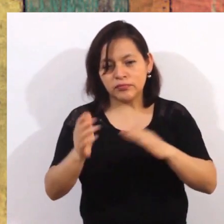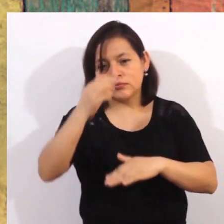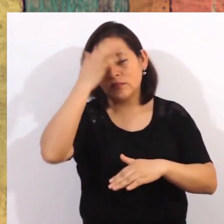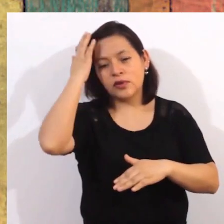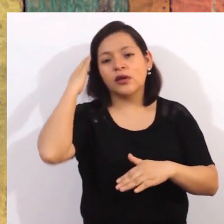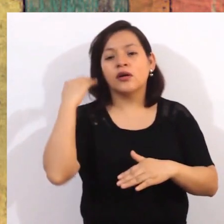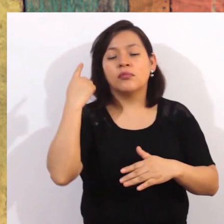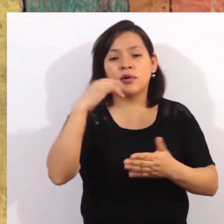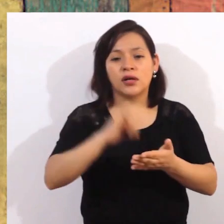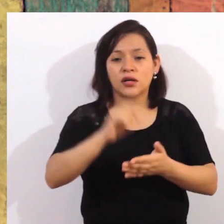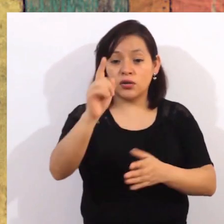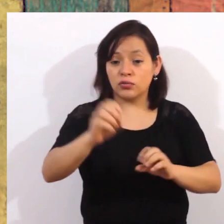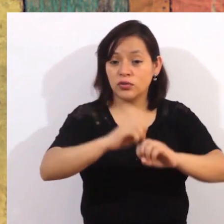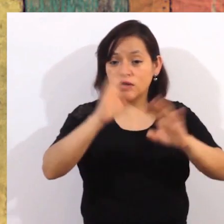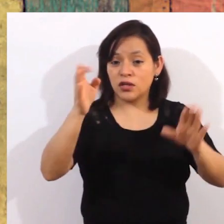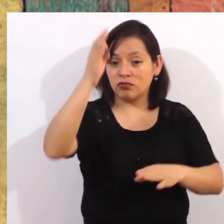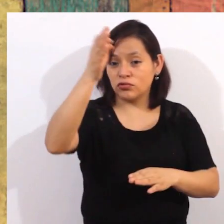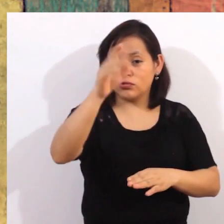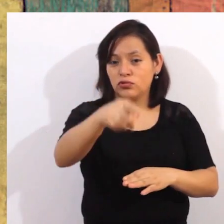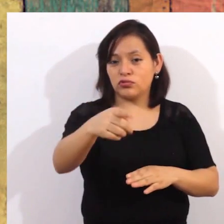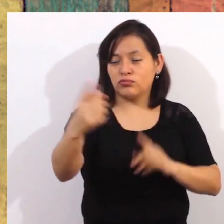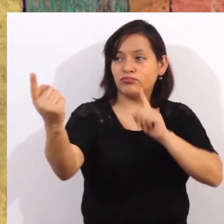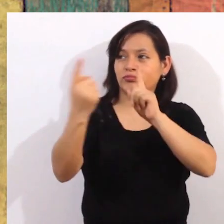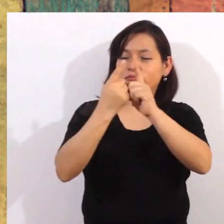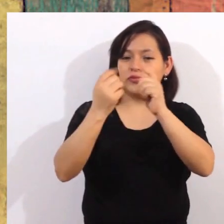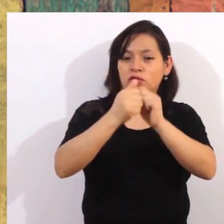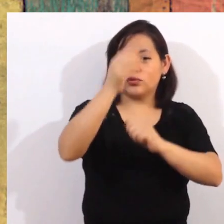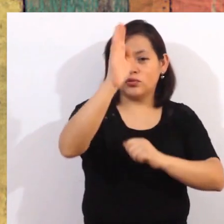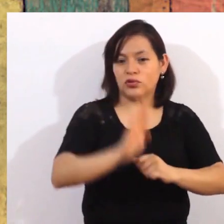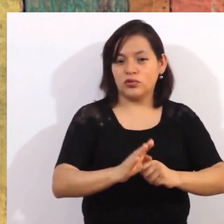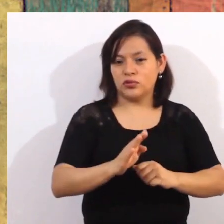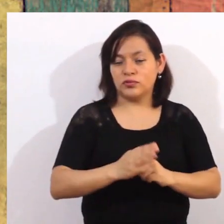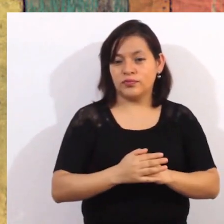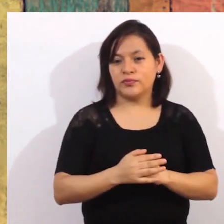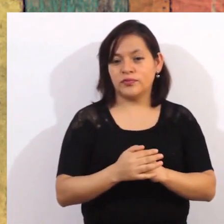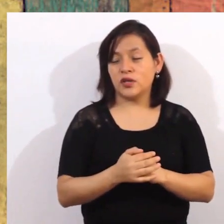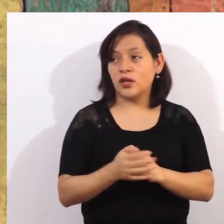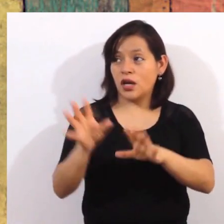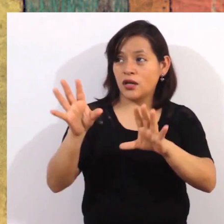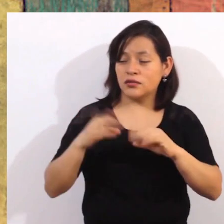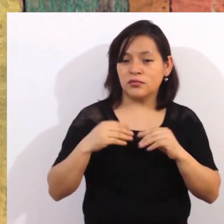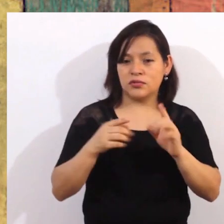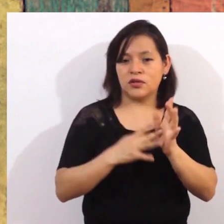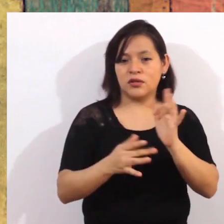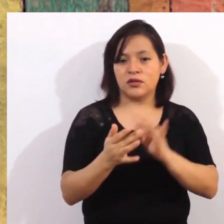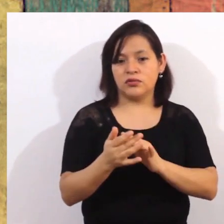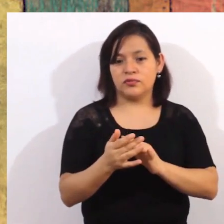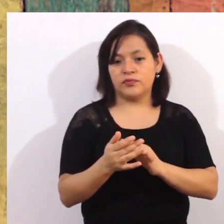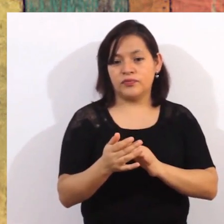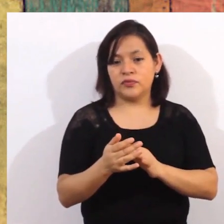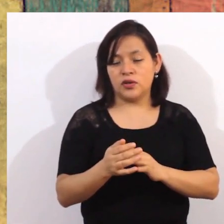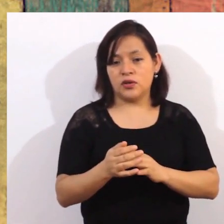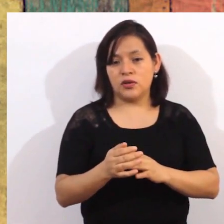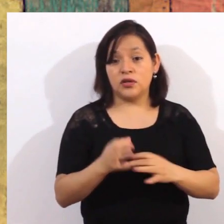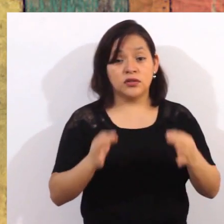día tú te encuentres con el Señor, cara a cara, y reconozcas a Él como Señor y Salvador de tu vida. Si ya